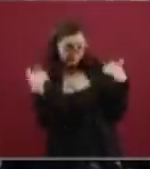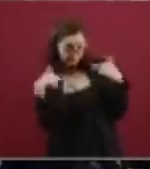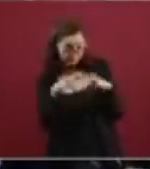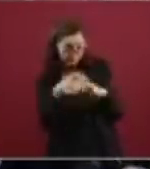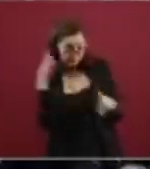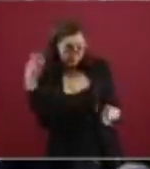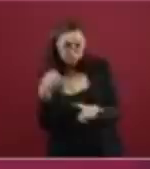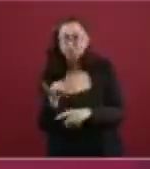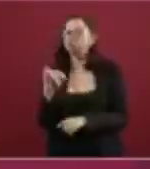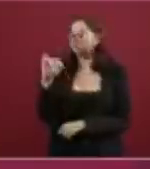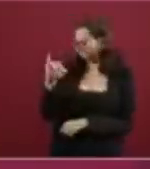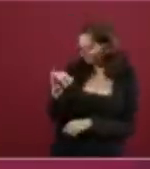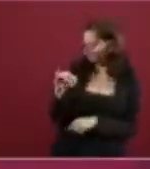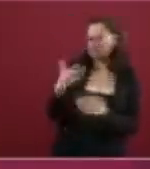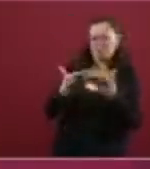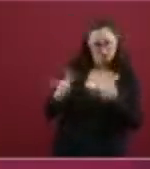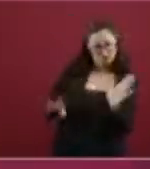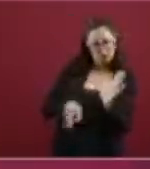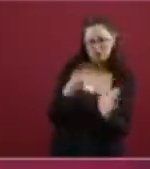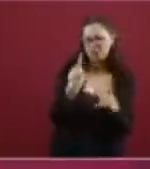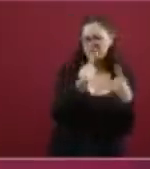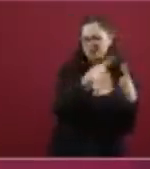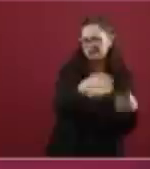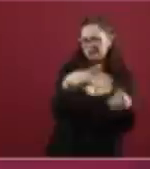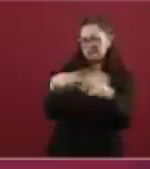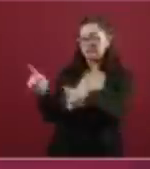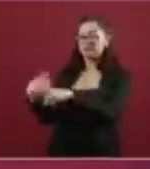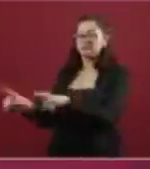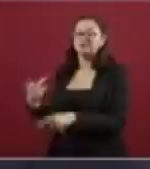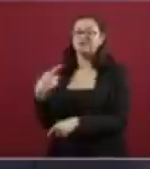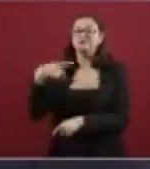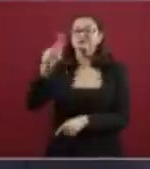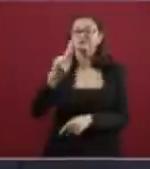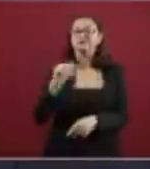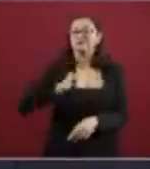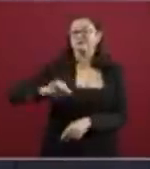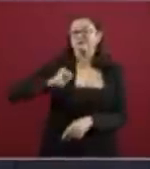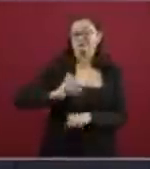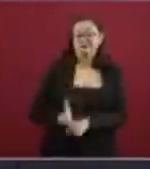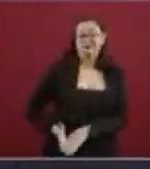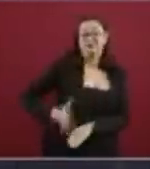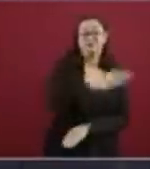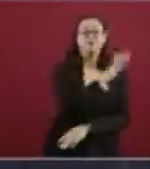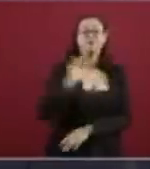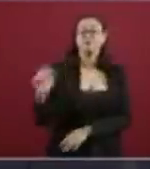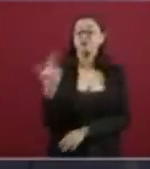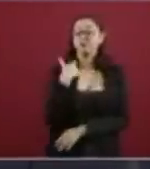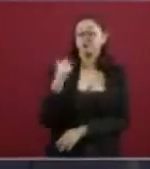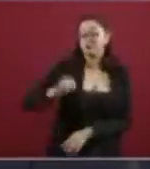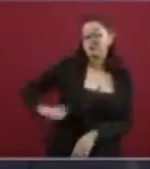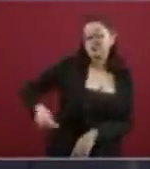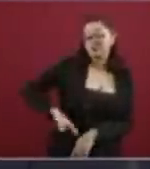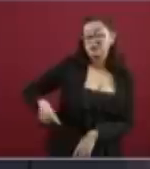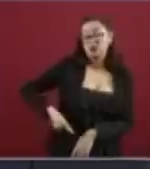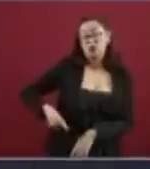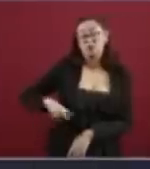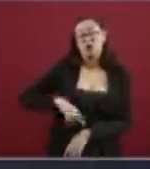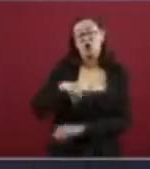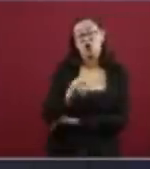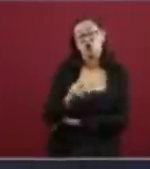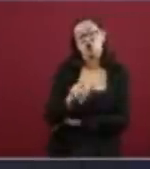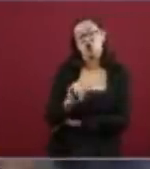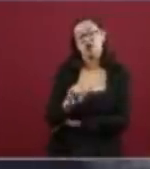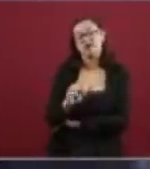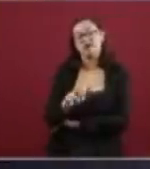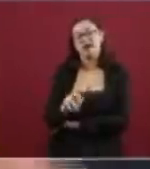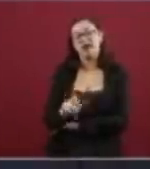Y sin embargo, en el esquema neoliberal, en la política neoliberal, la concepción neoliberal, era: